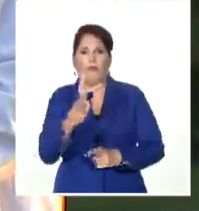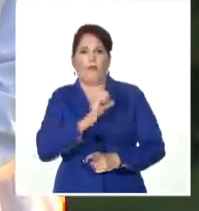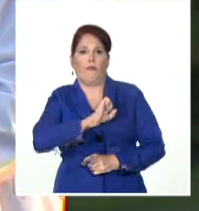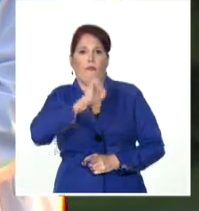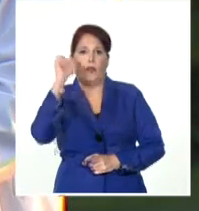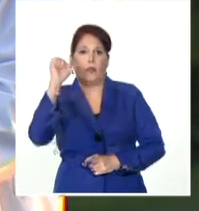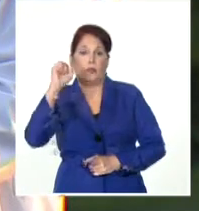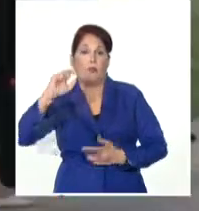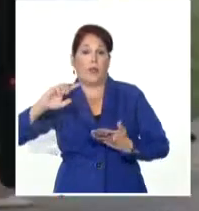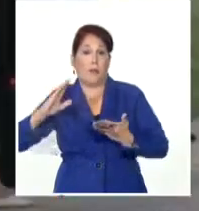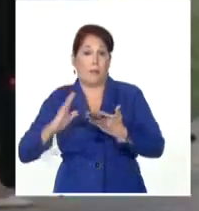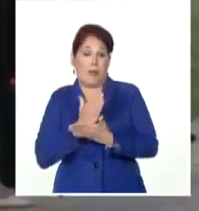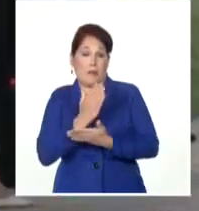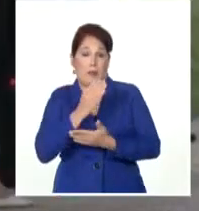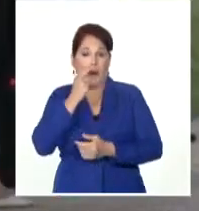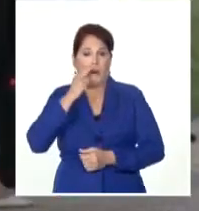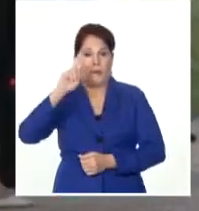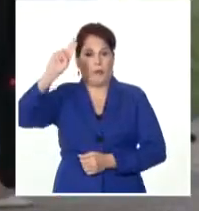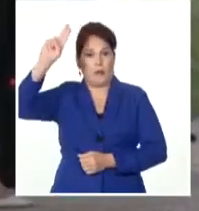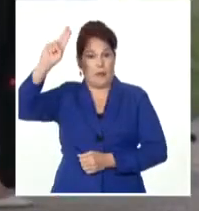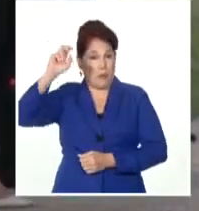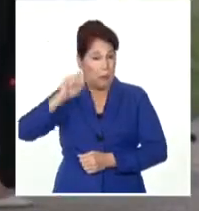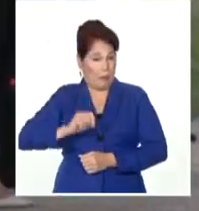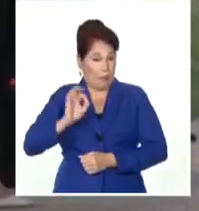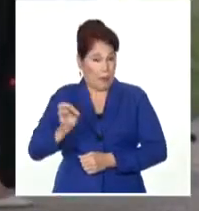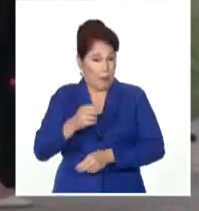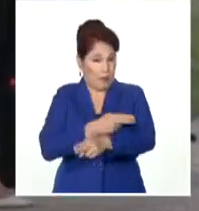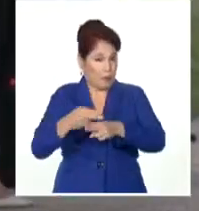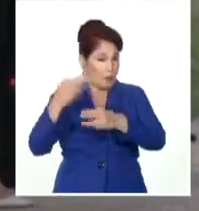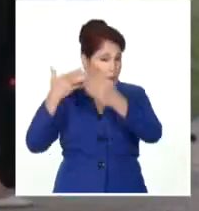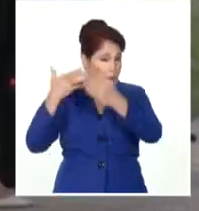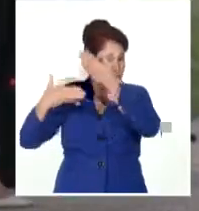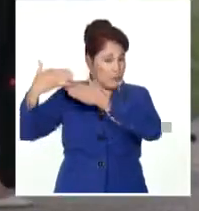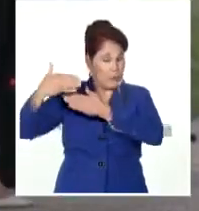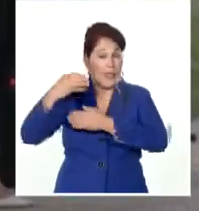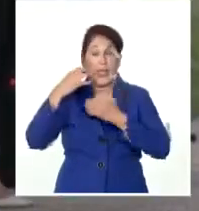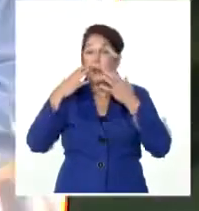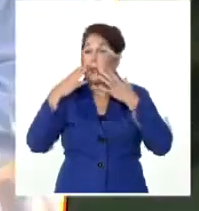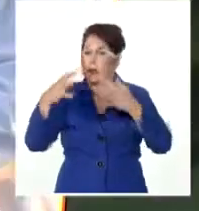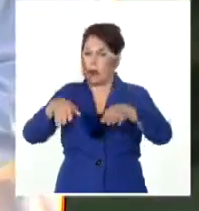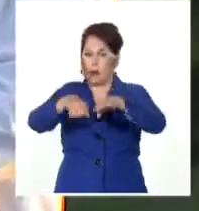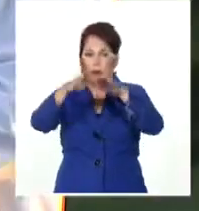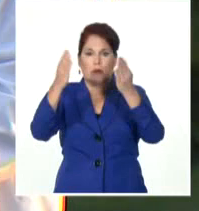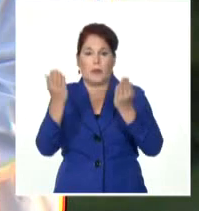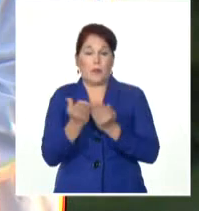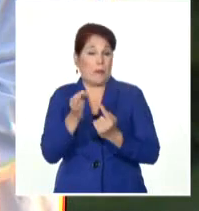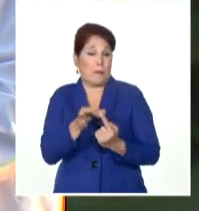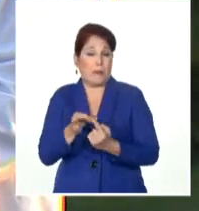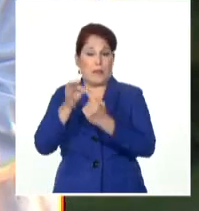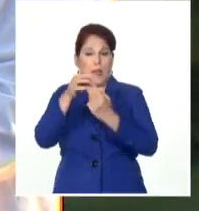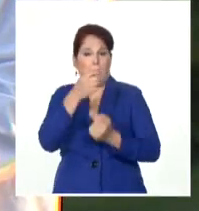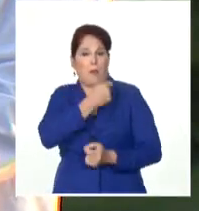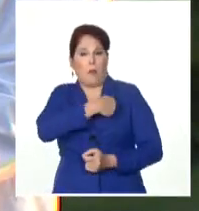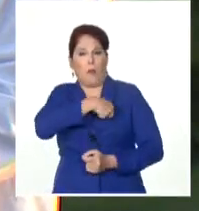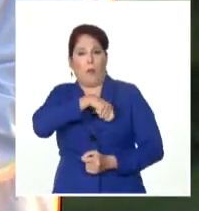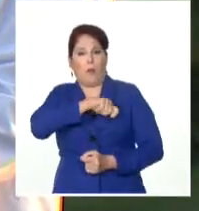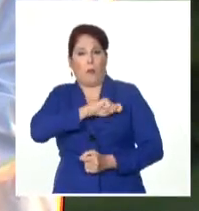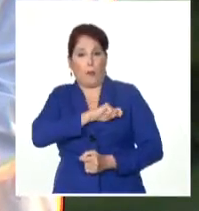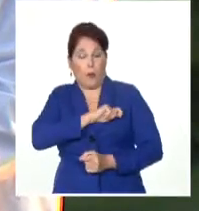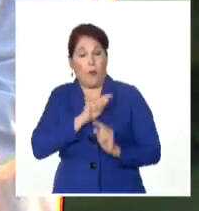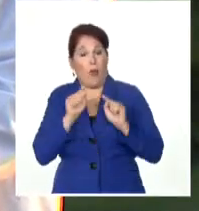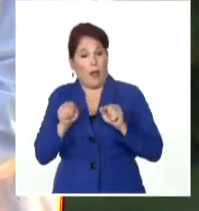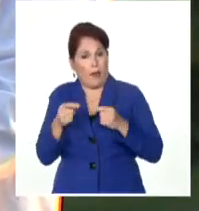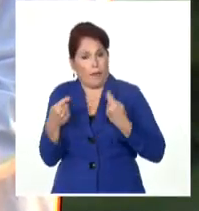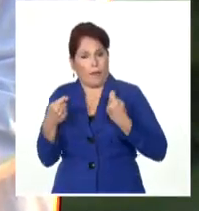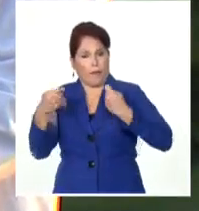sobre el fascismo, acontecimiento de enorme trascendencia para el mundo y en particular para los pueblos que de forma